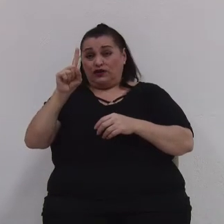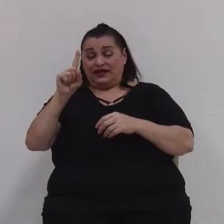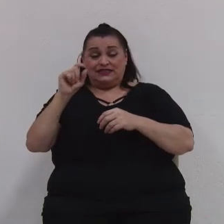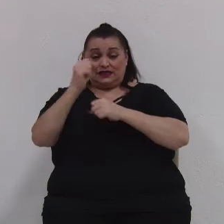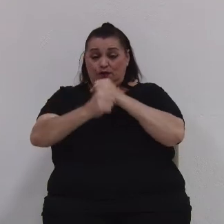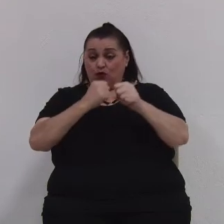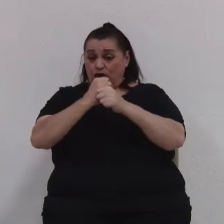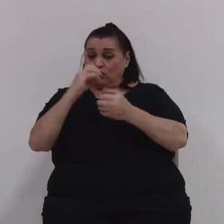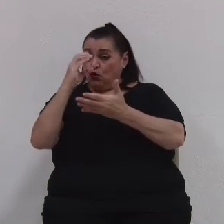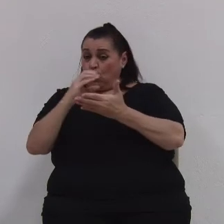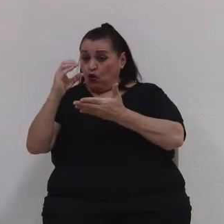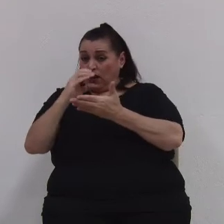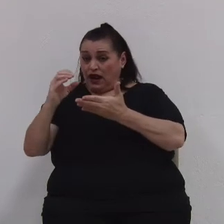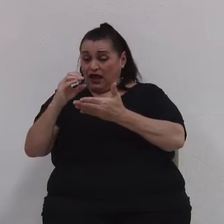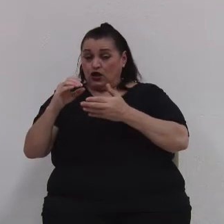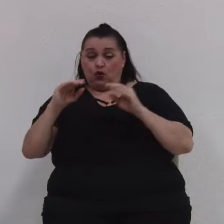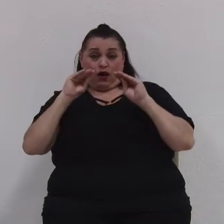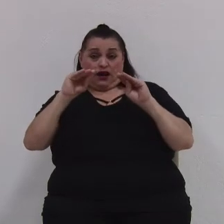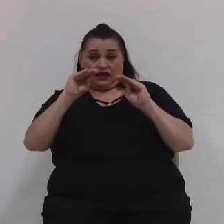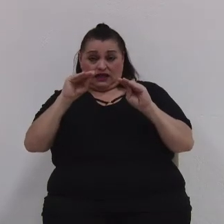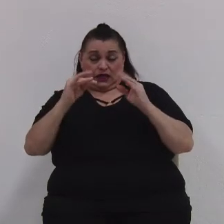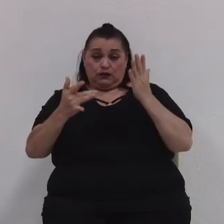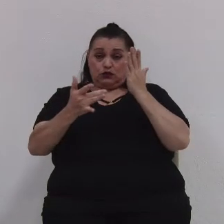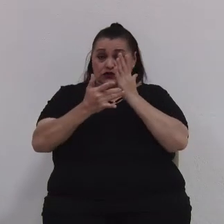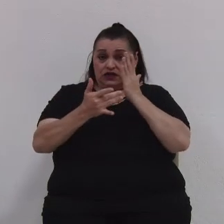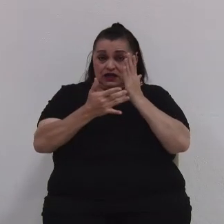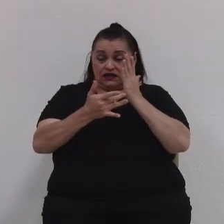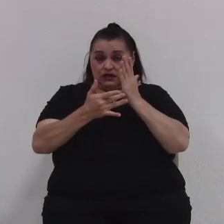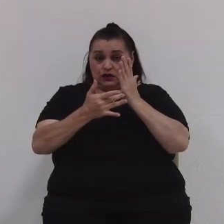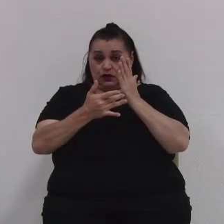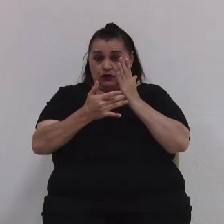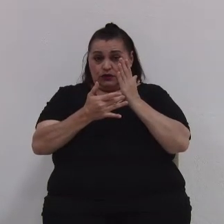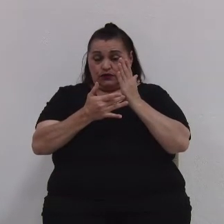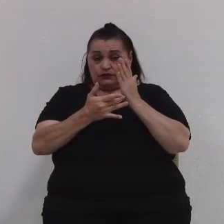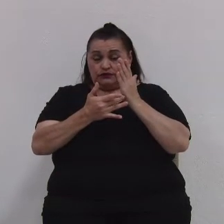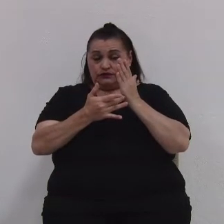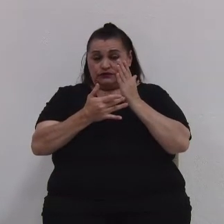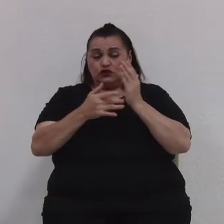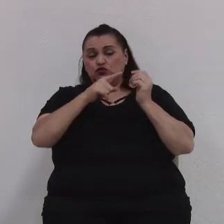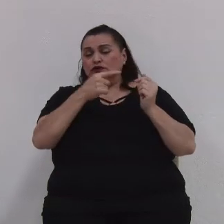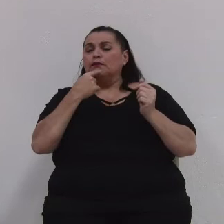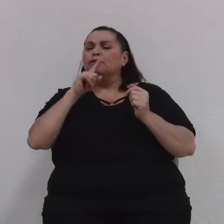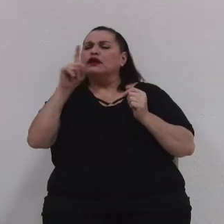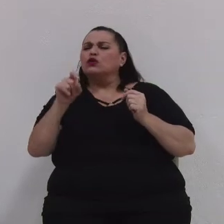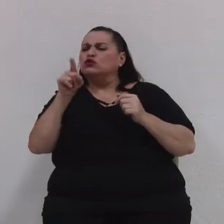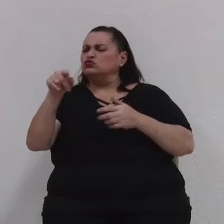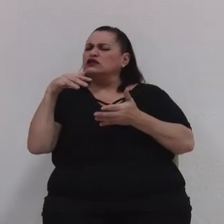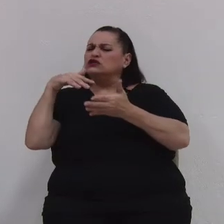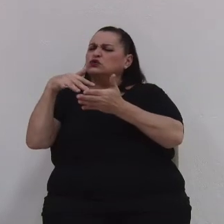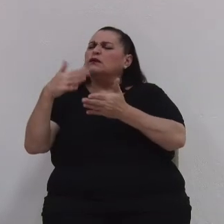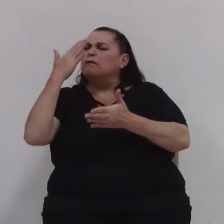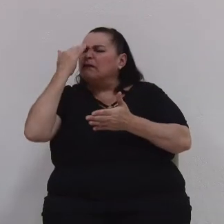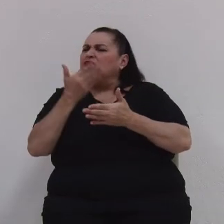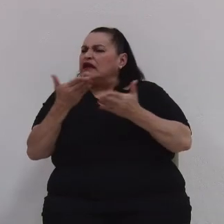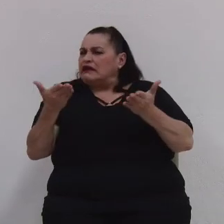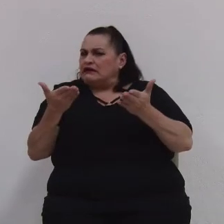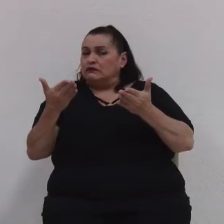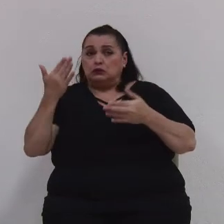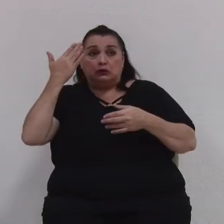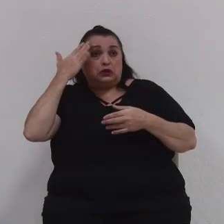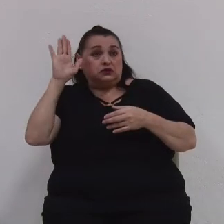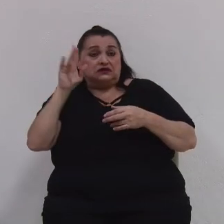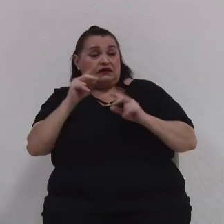colegio académico o técnico, si usted le pregunta, ¿para qué estás estudiando? No